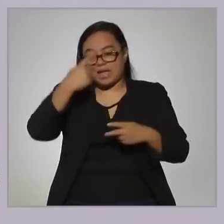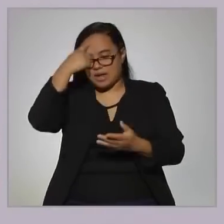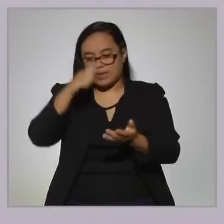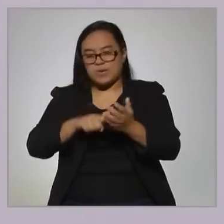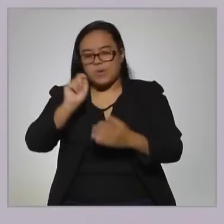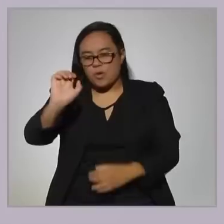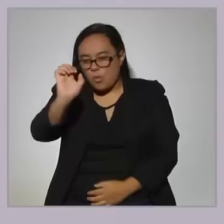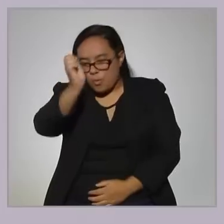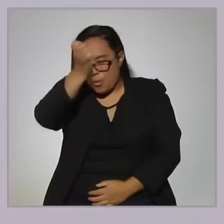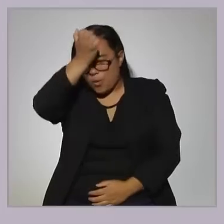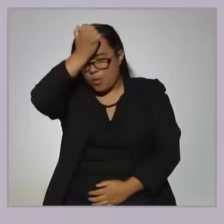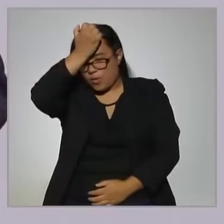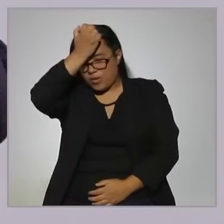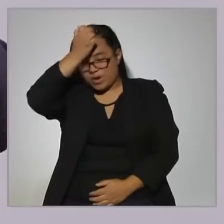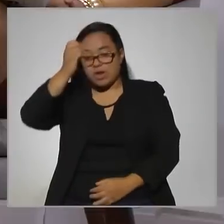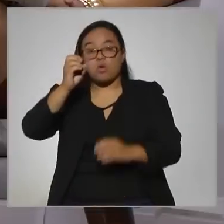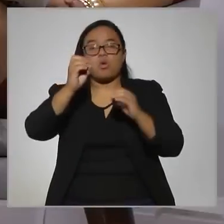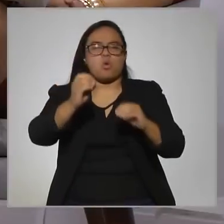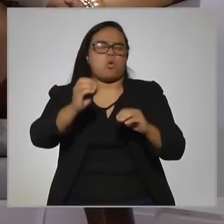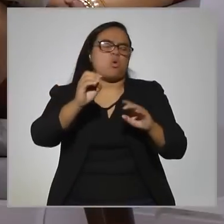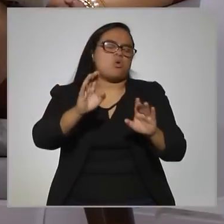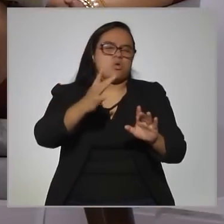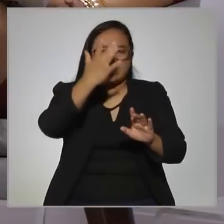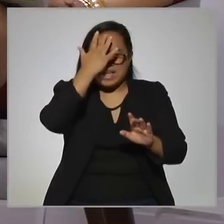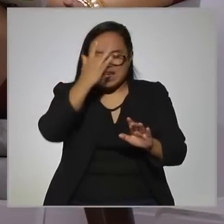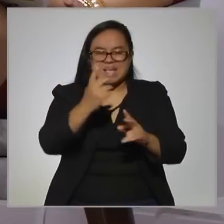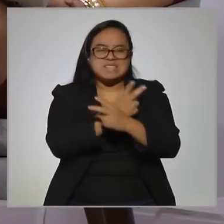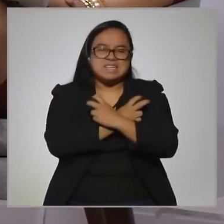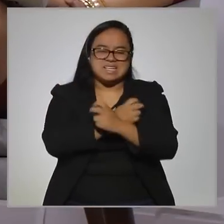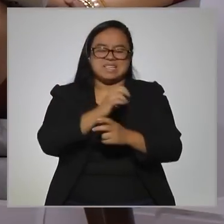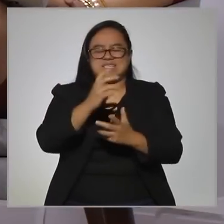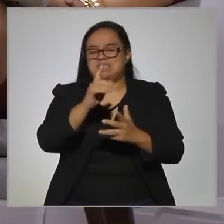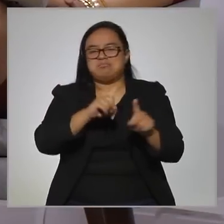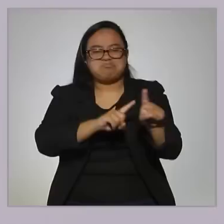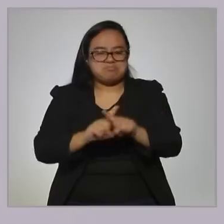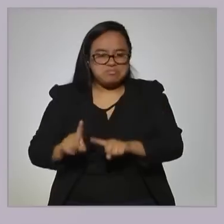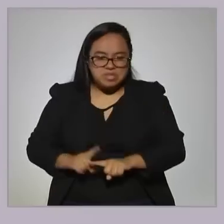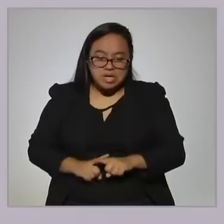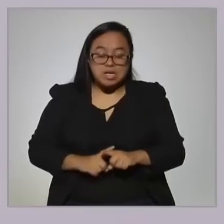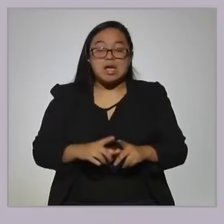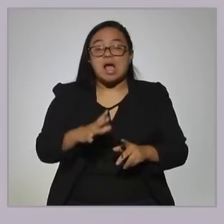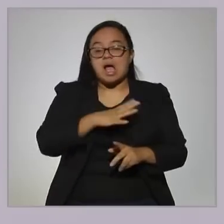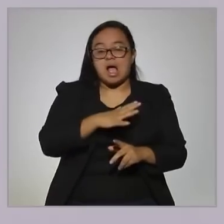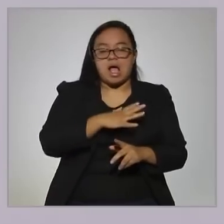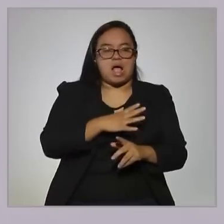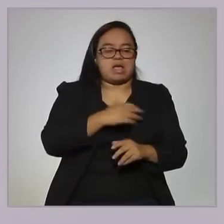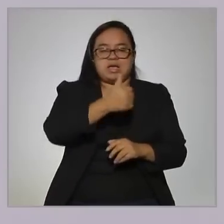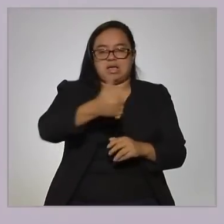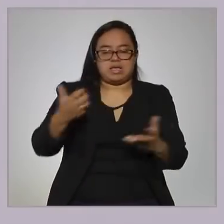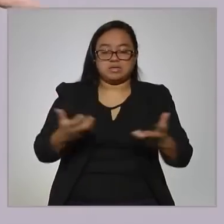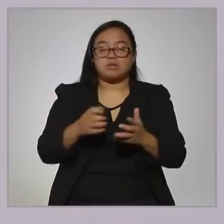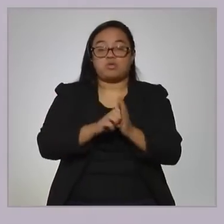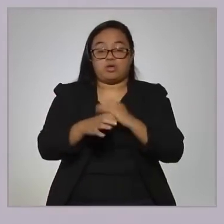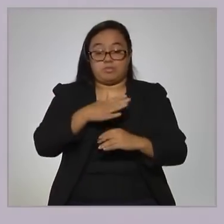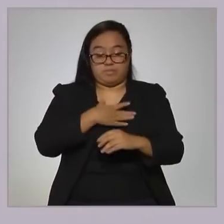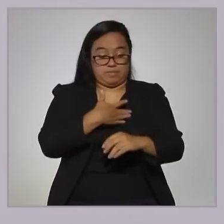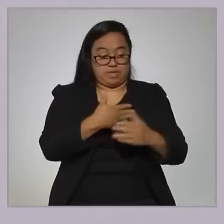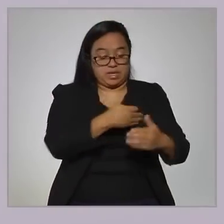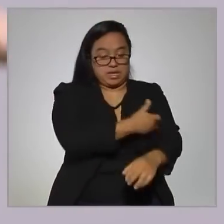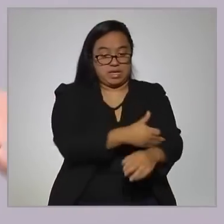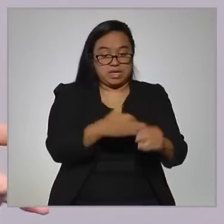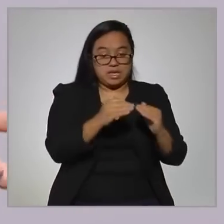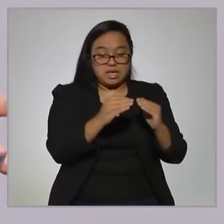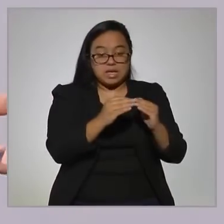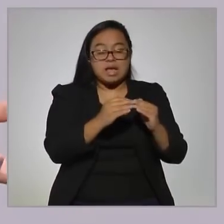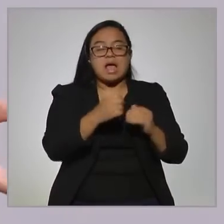borreguito, o que santería, del ritual que sea, tienes ganas de hacer algo. En mi casa mi hermana hace una especie de